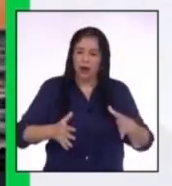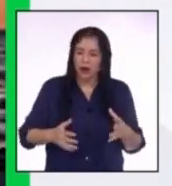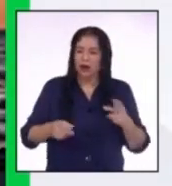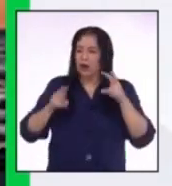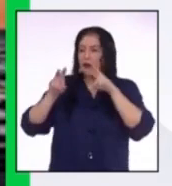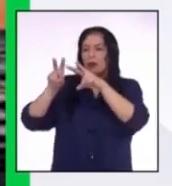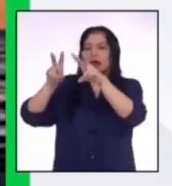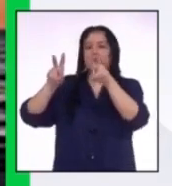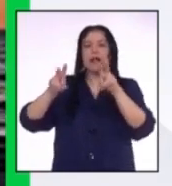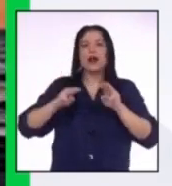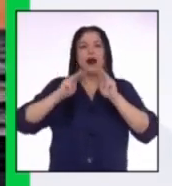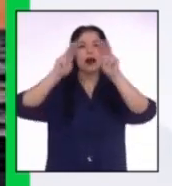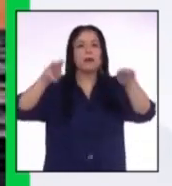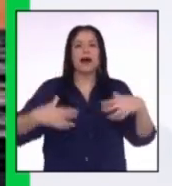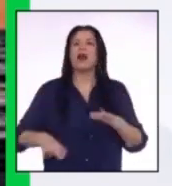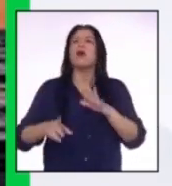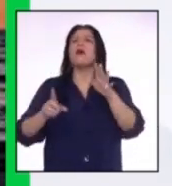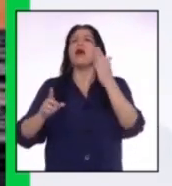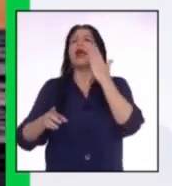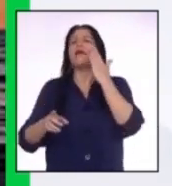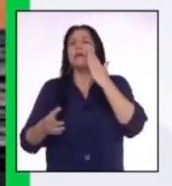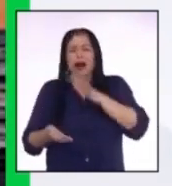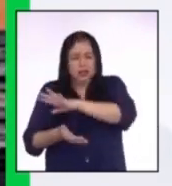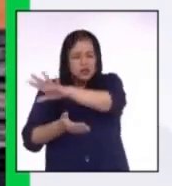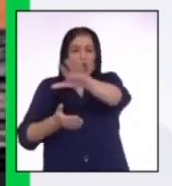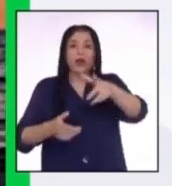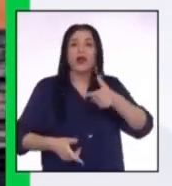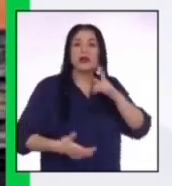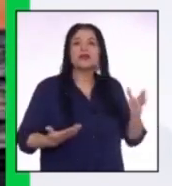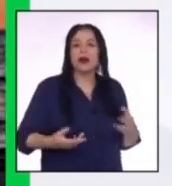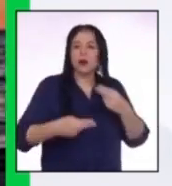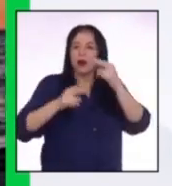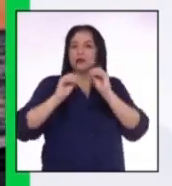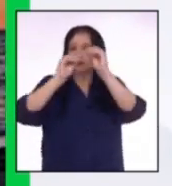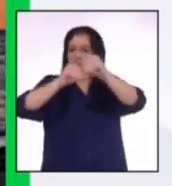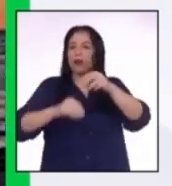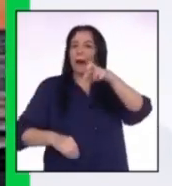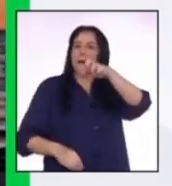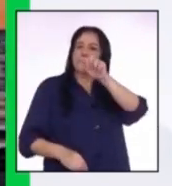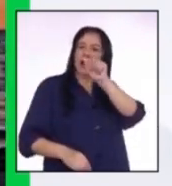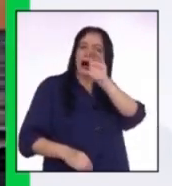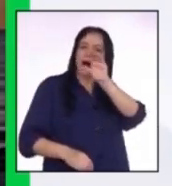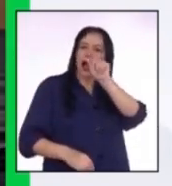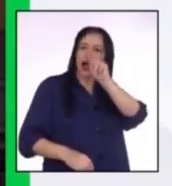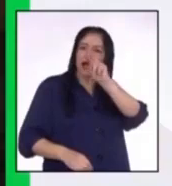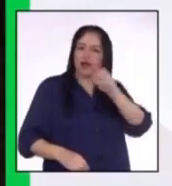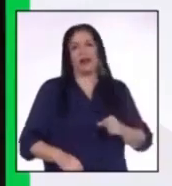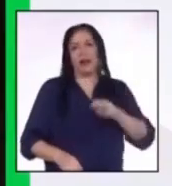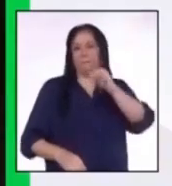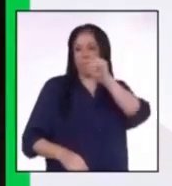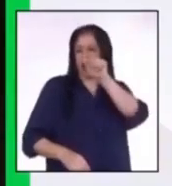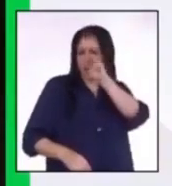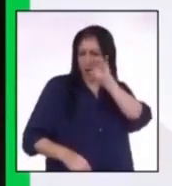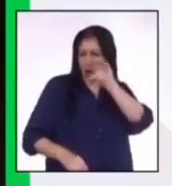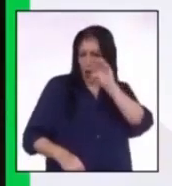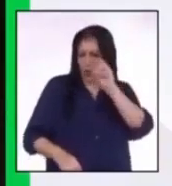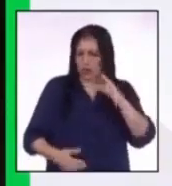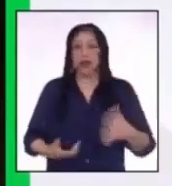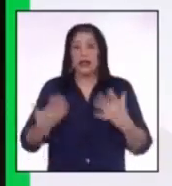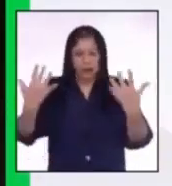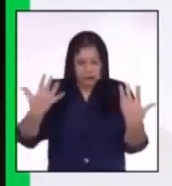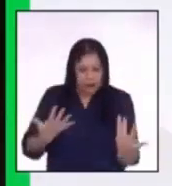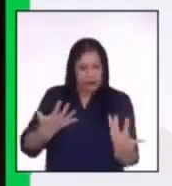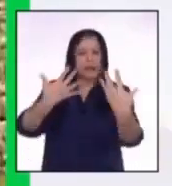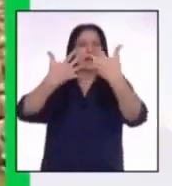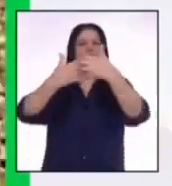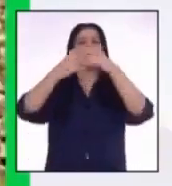como la madre de todas las aguas y lo llamaron a karina capa mamacocha prueba de esta relación